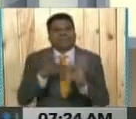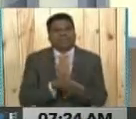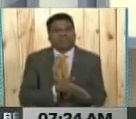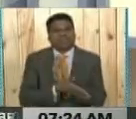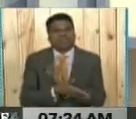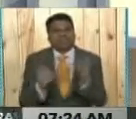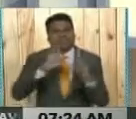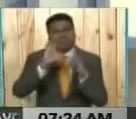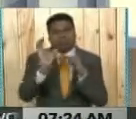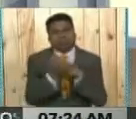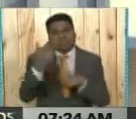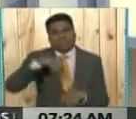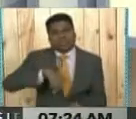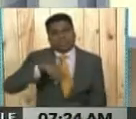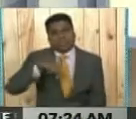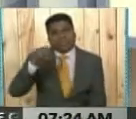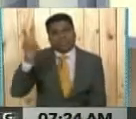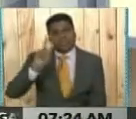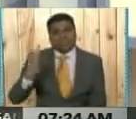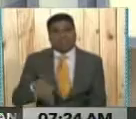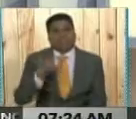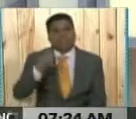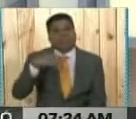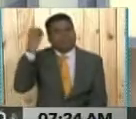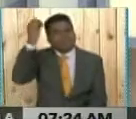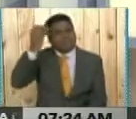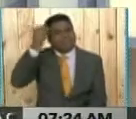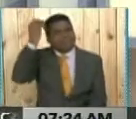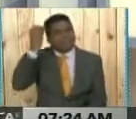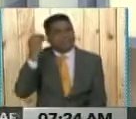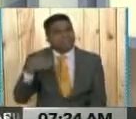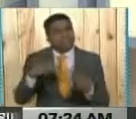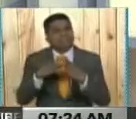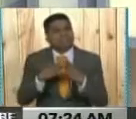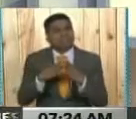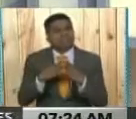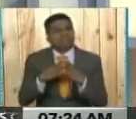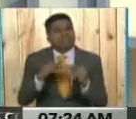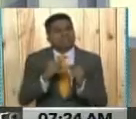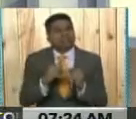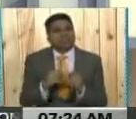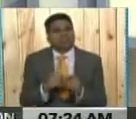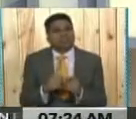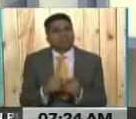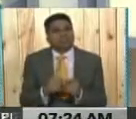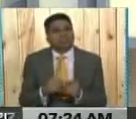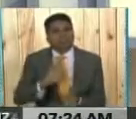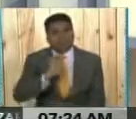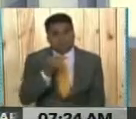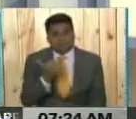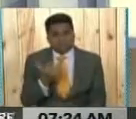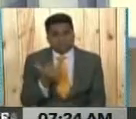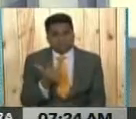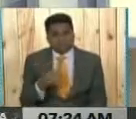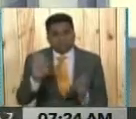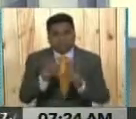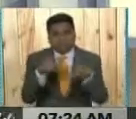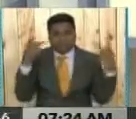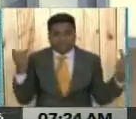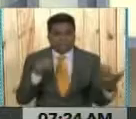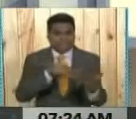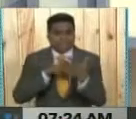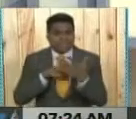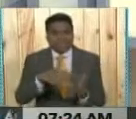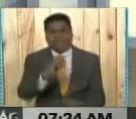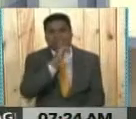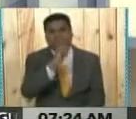materia cultural en nuestro país, sino sobre todo para pensar el hecho cultural, el acontecimiento cultural. Por eso es un noticiero y no una revista. Es un noticiero